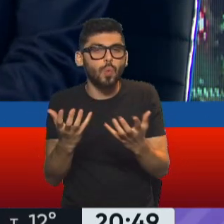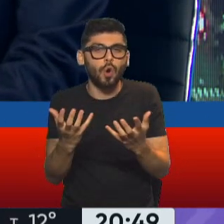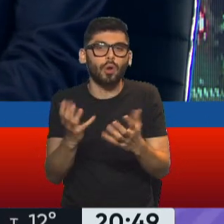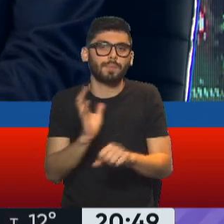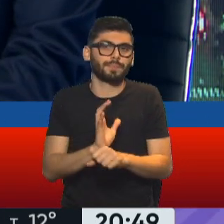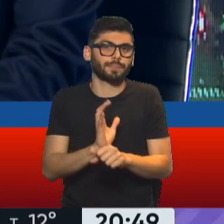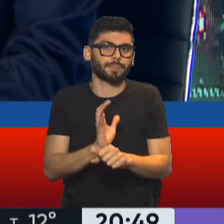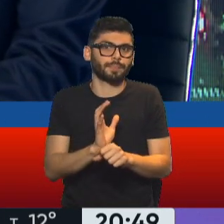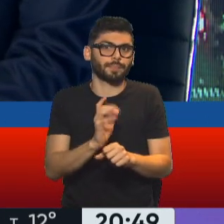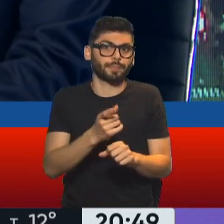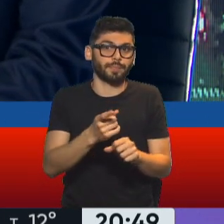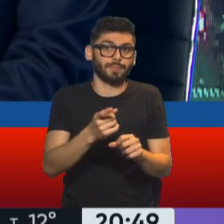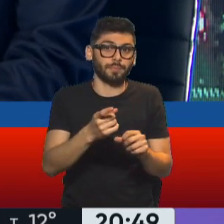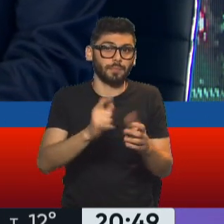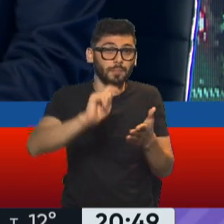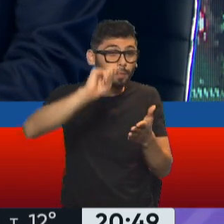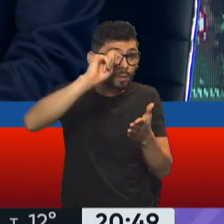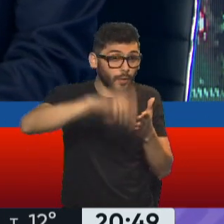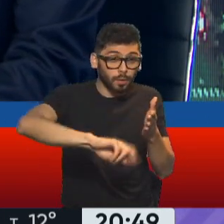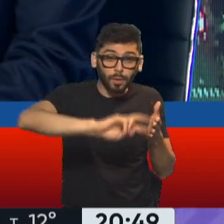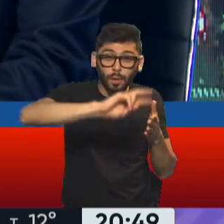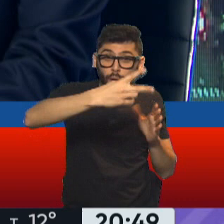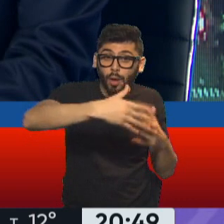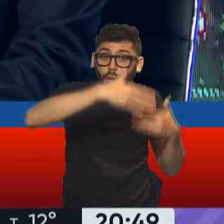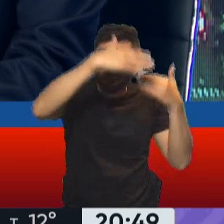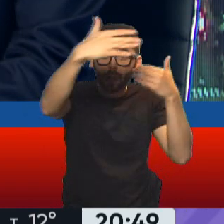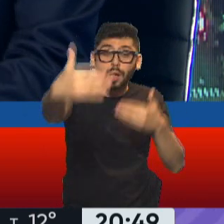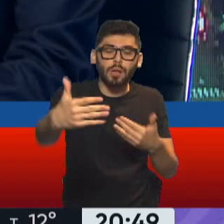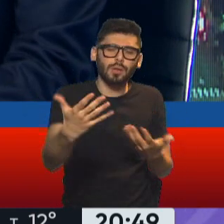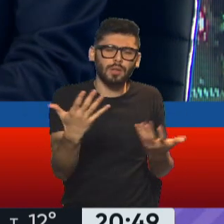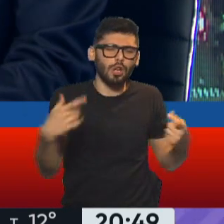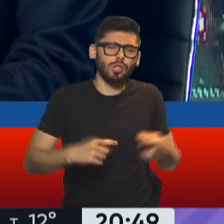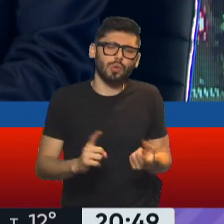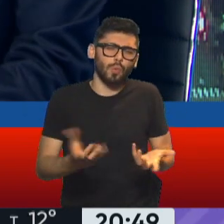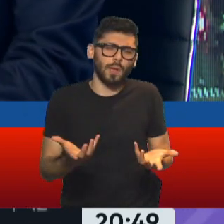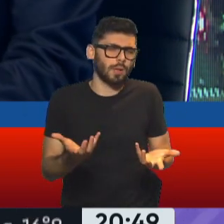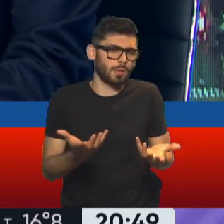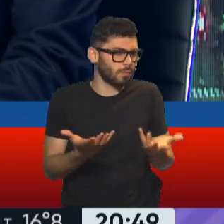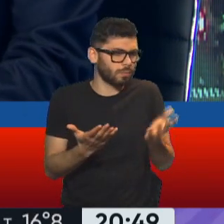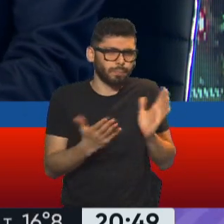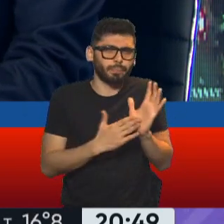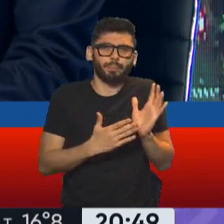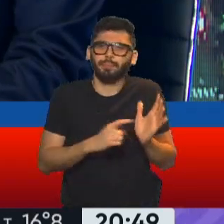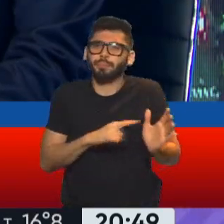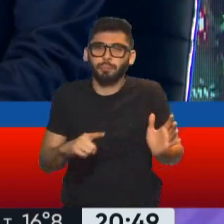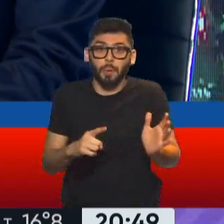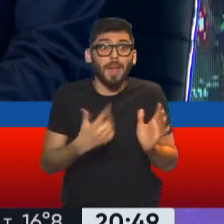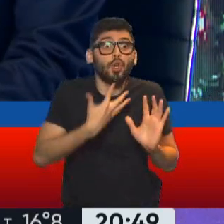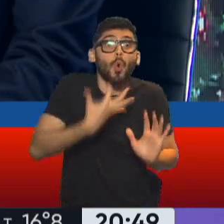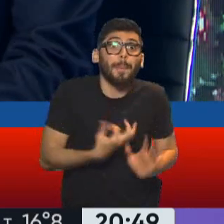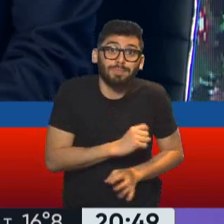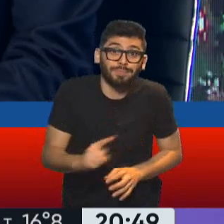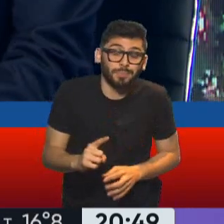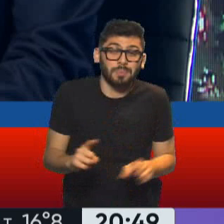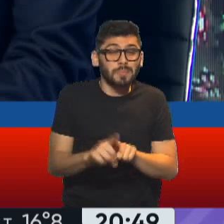fin a una prórroga que es absolutamente ilegítima, imposible de cumplir por lo